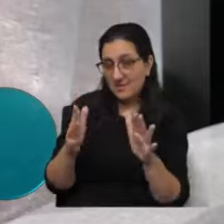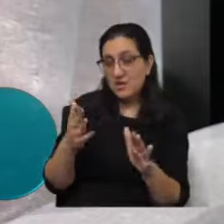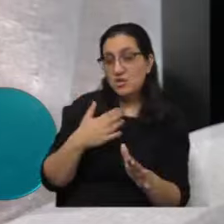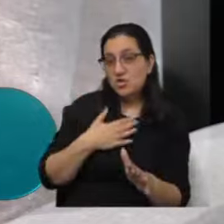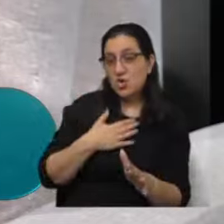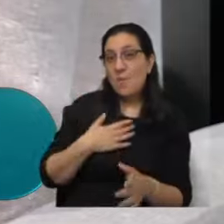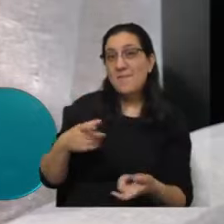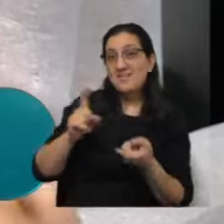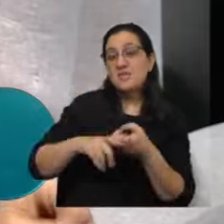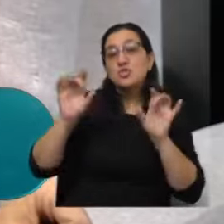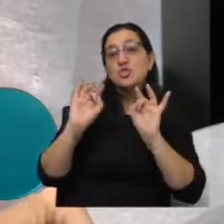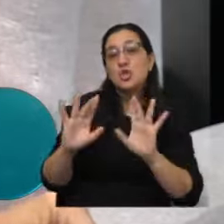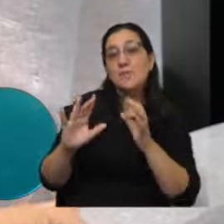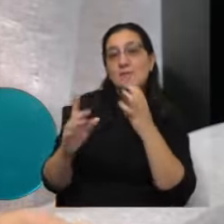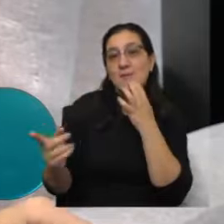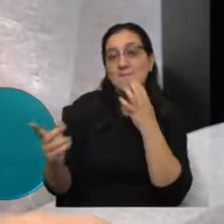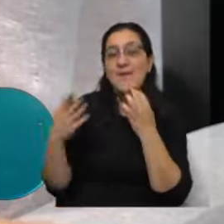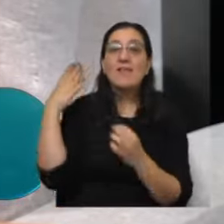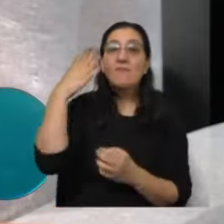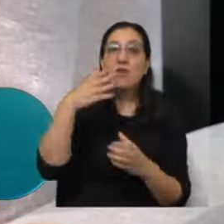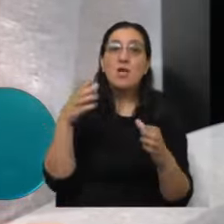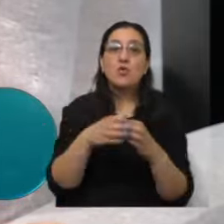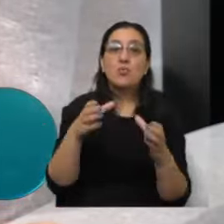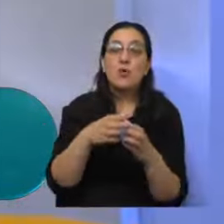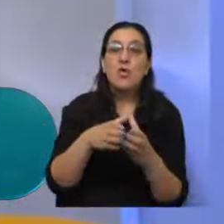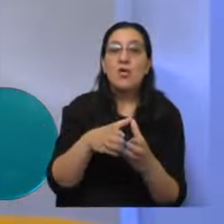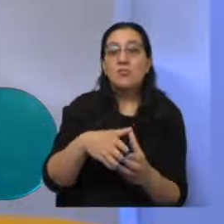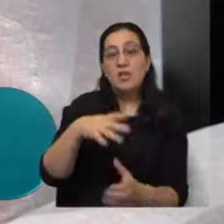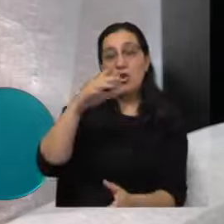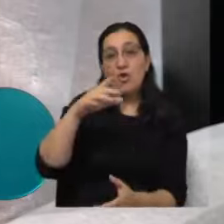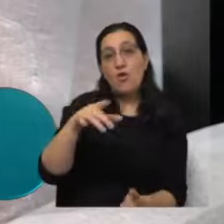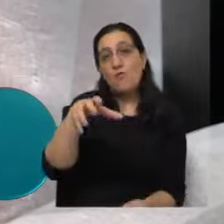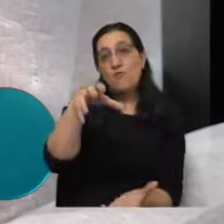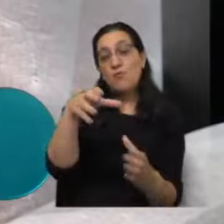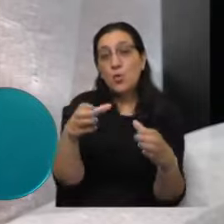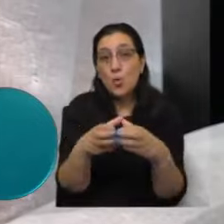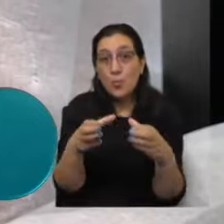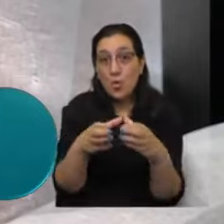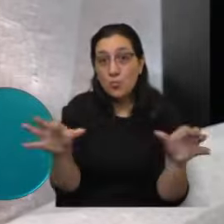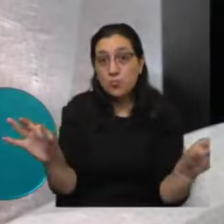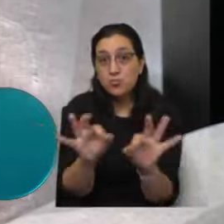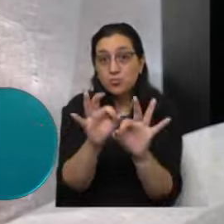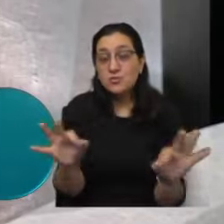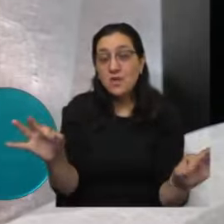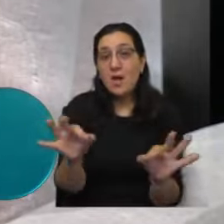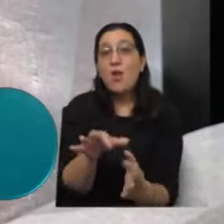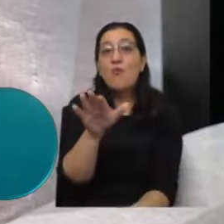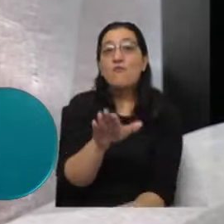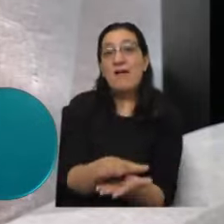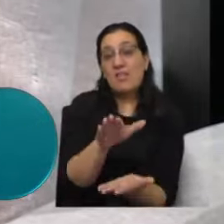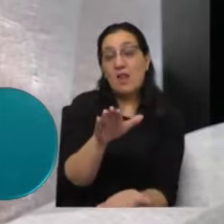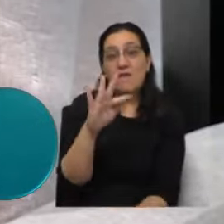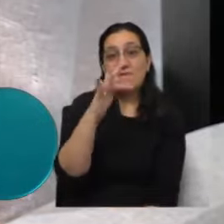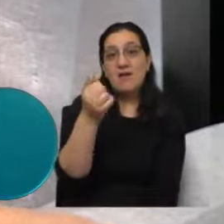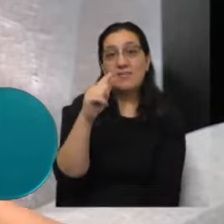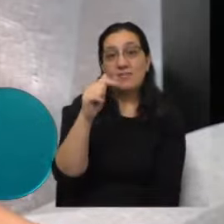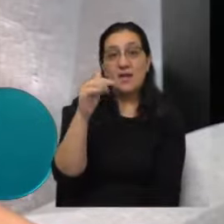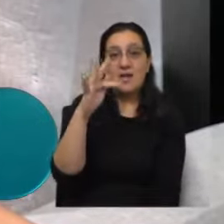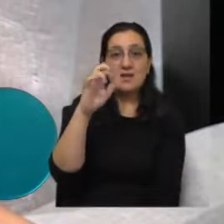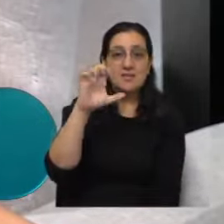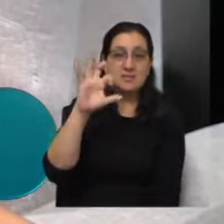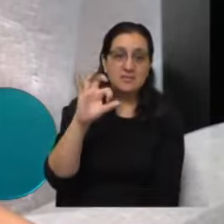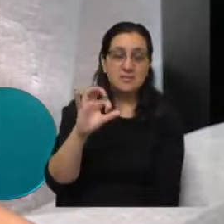casé solo para que fueran los fatales y fueron los fatales. Y la foto del casamiento, que las conservo para recuerdo de mis hijos, parece que me estoy